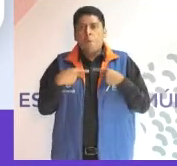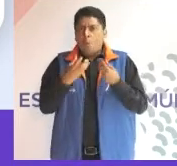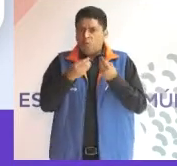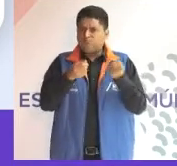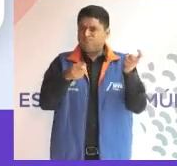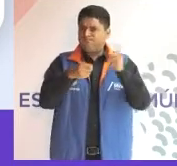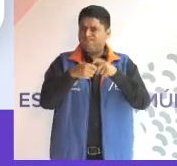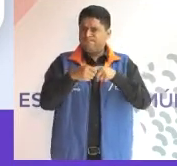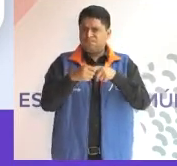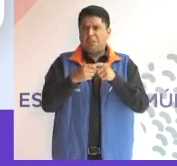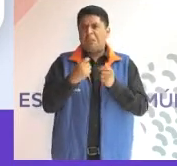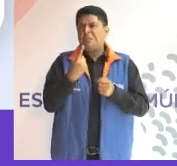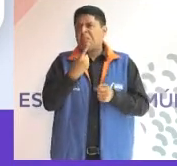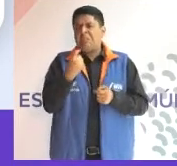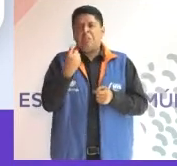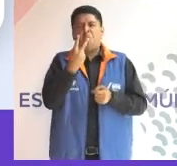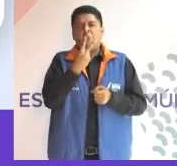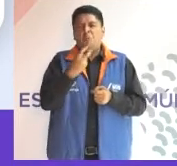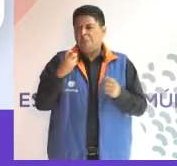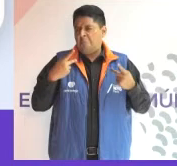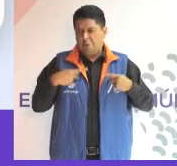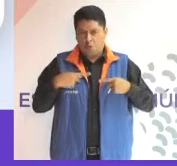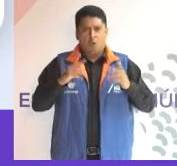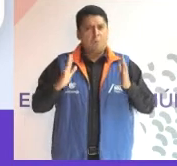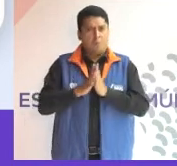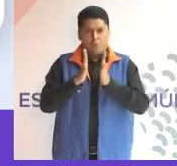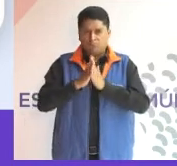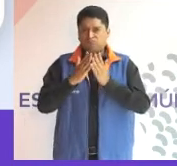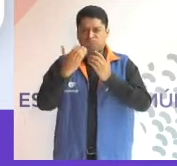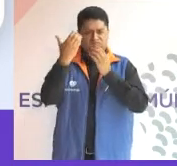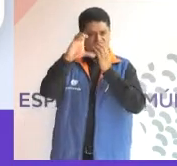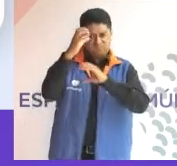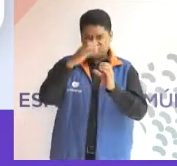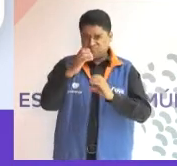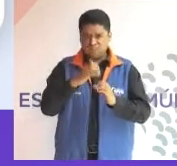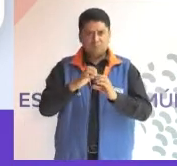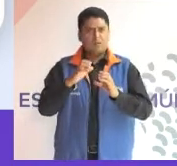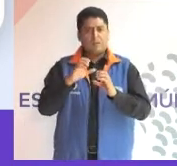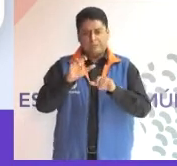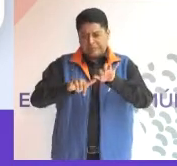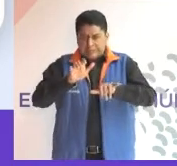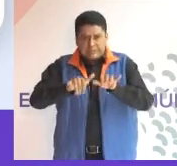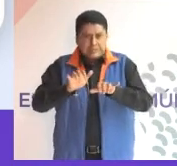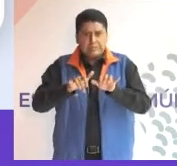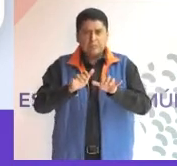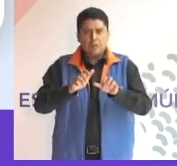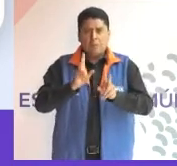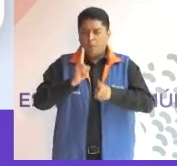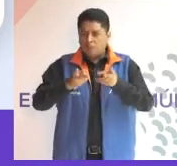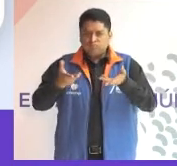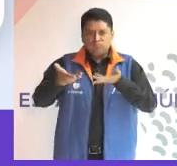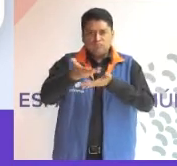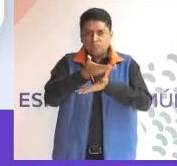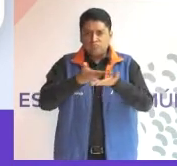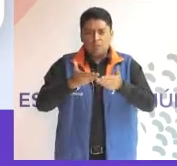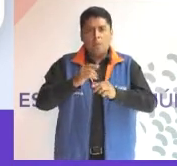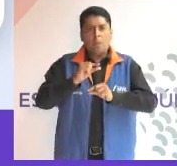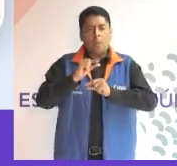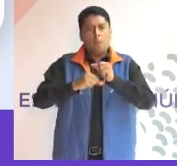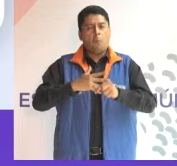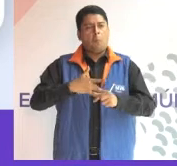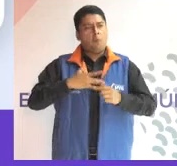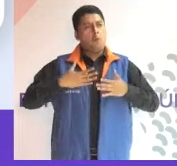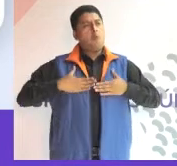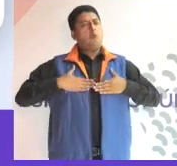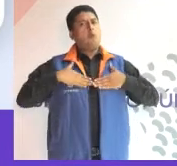150 personas, hay una discusión muy importante que puede ser el mecanismo de generar la misma confianza, la misma